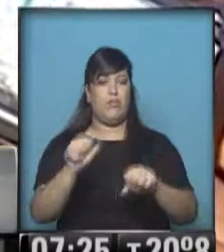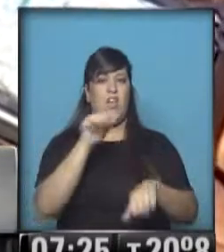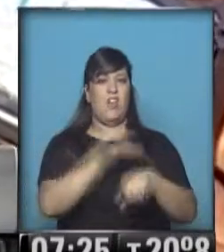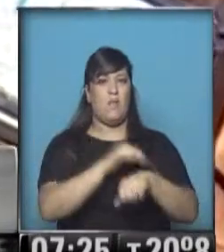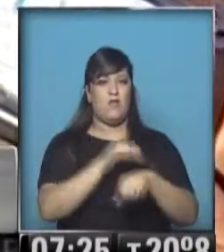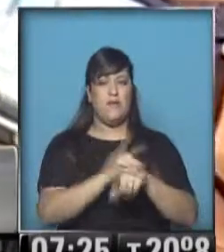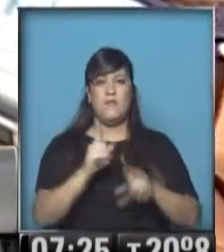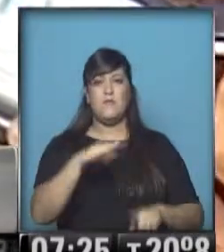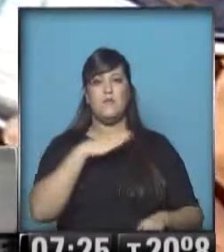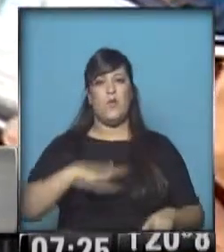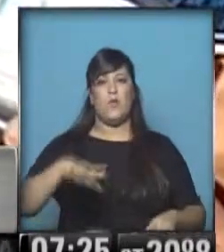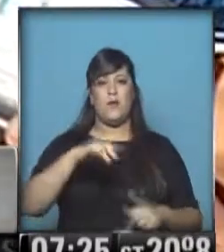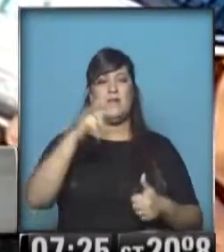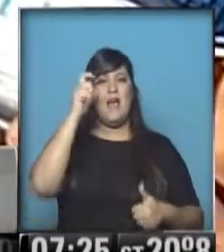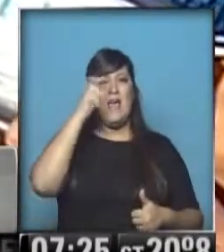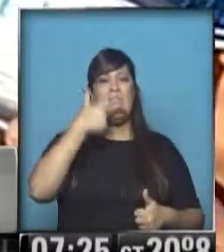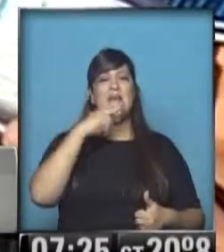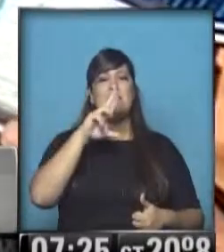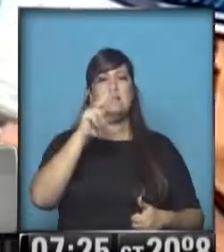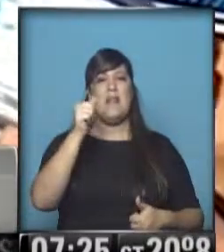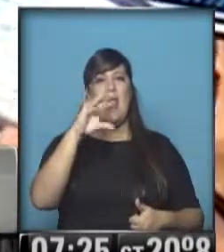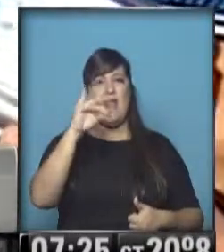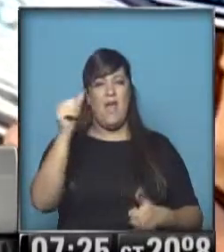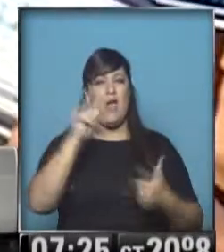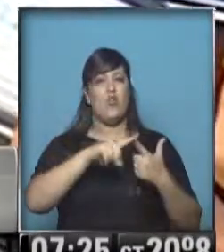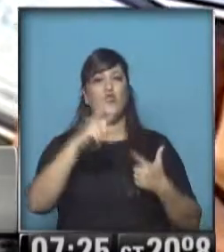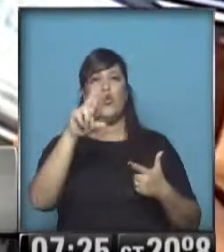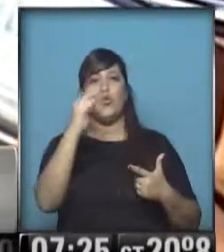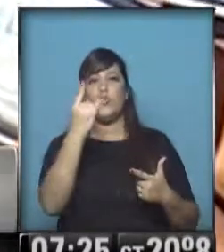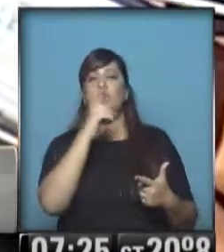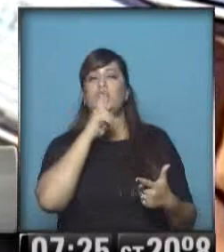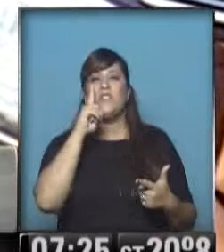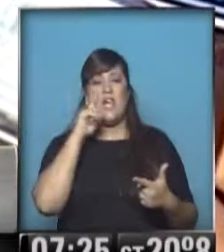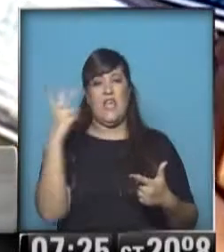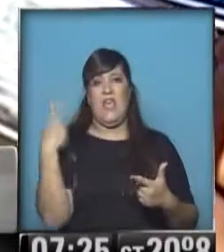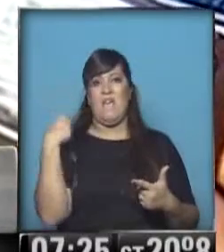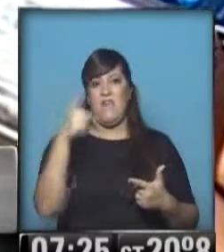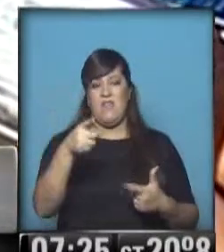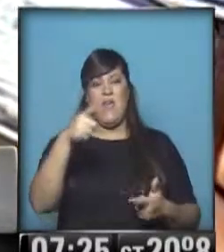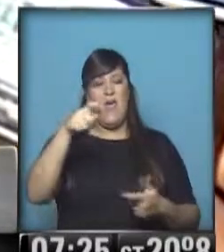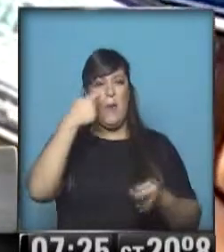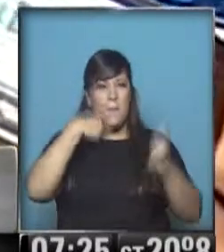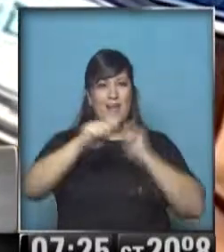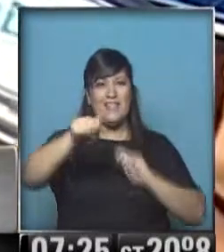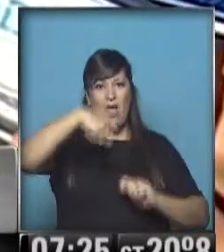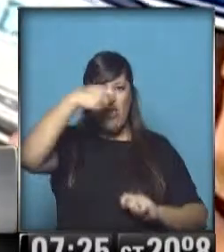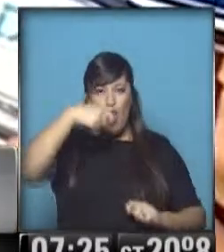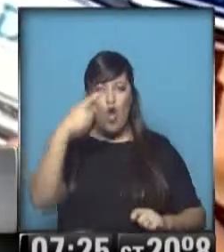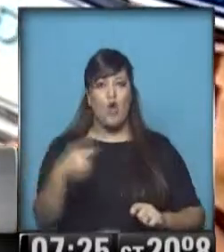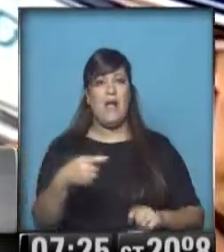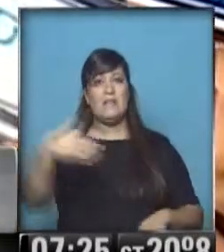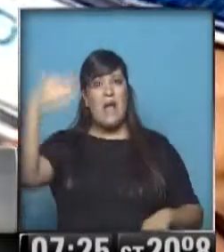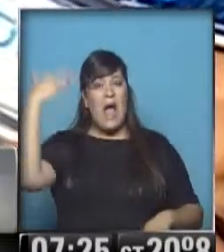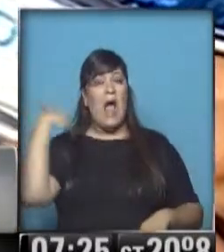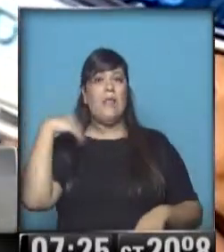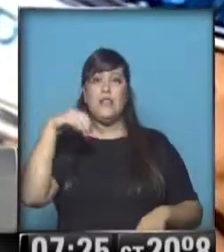puntualmente Marcos Estrada por un lado y Ruti, el otro jefe narco, por el otro. Nunca en la Argentina se habían detenido